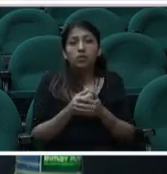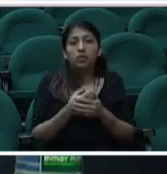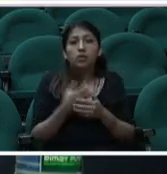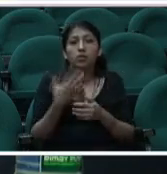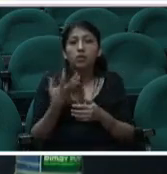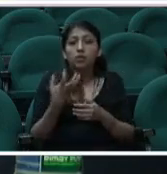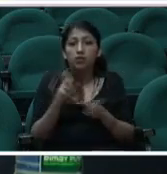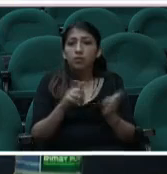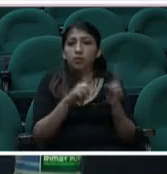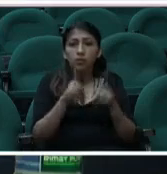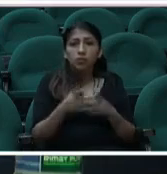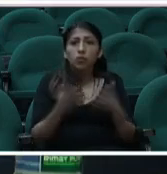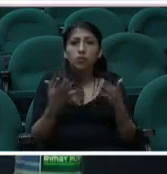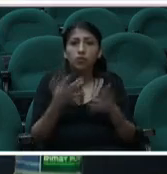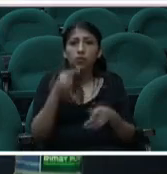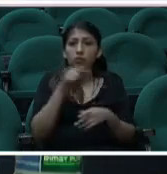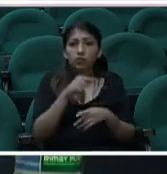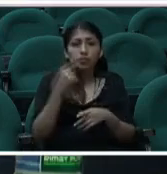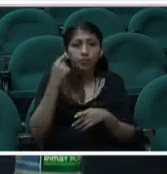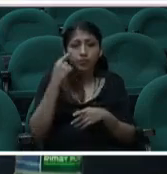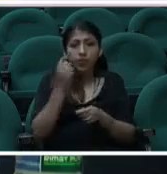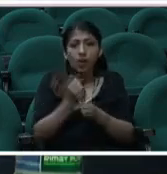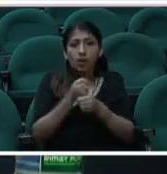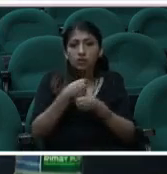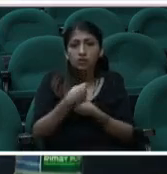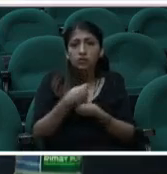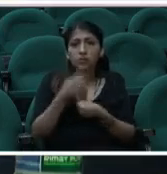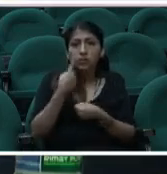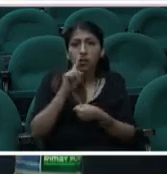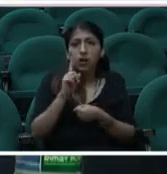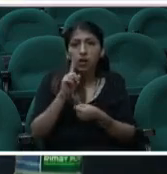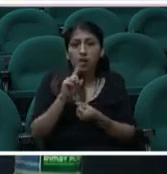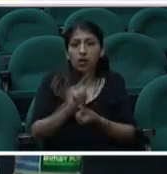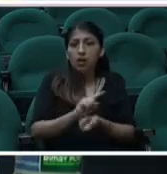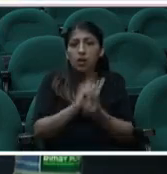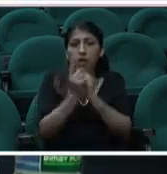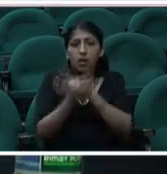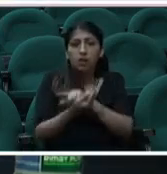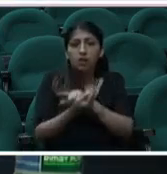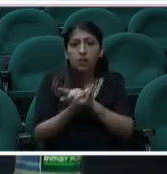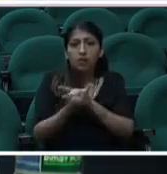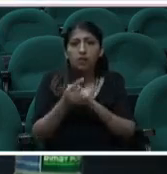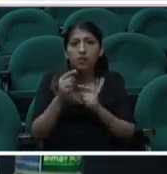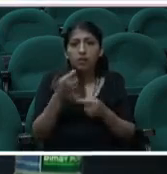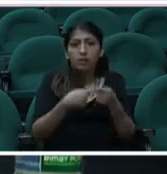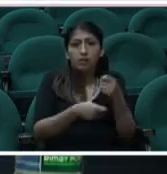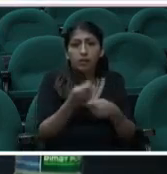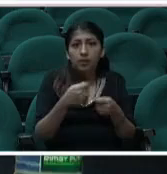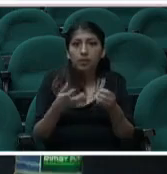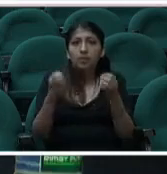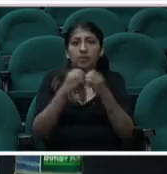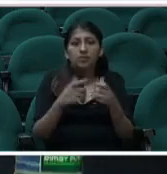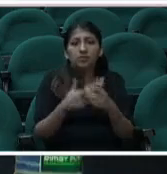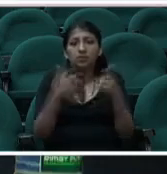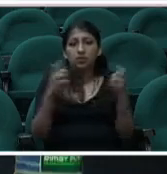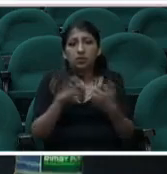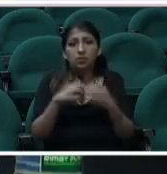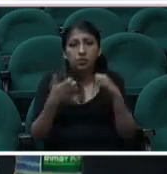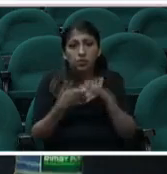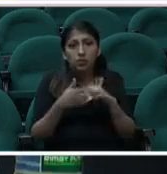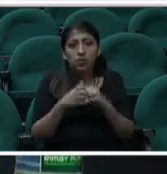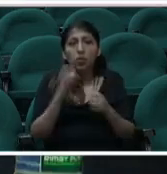gustaría consultar cuáles son las estrategias dentro de la propuesta para erradicar el narcotráfico que es el mayor problema y